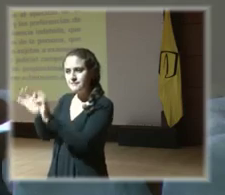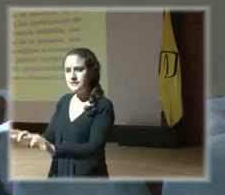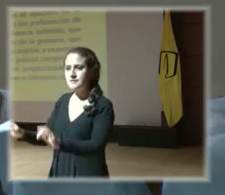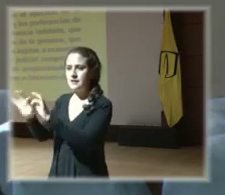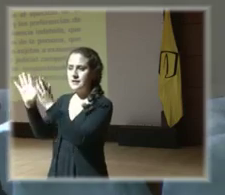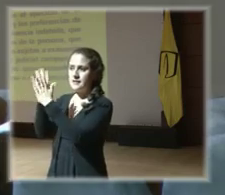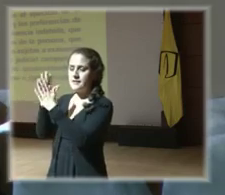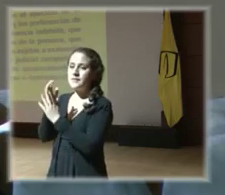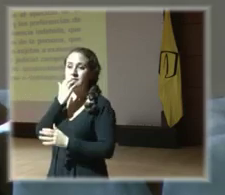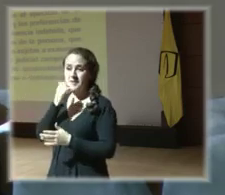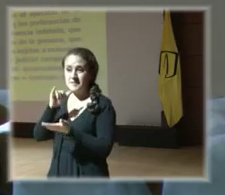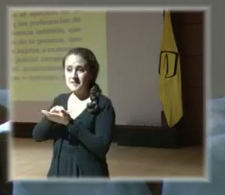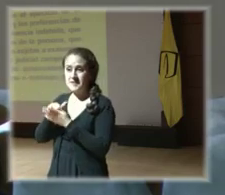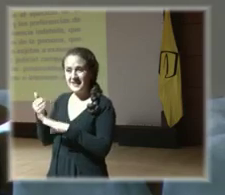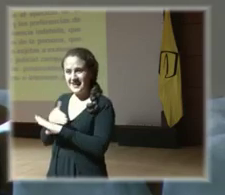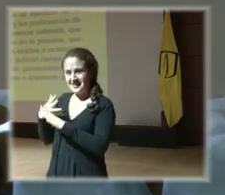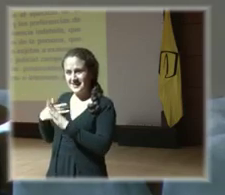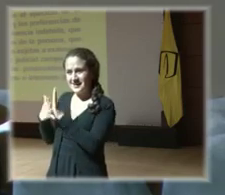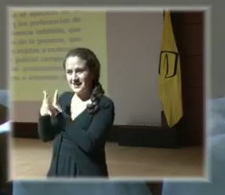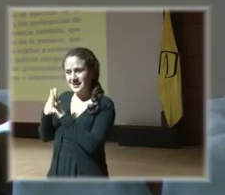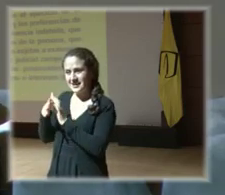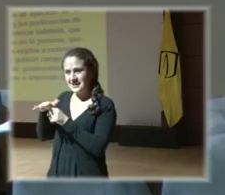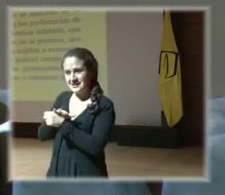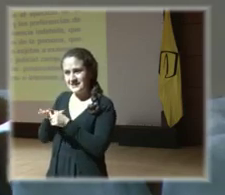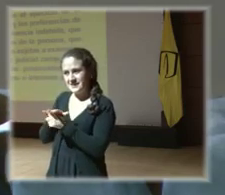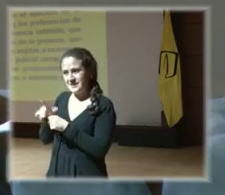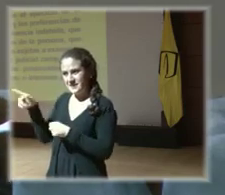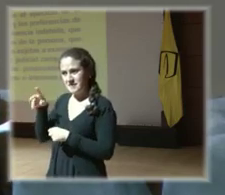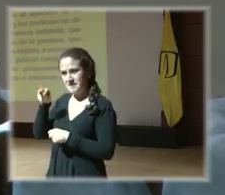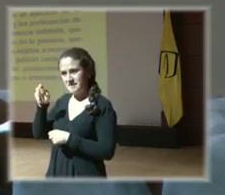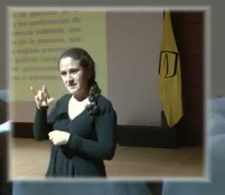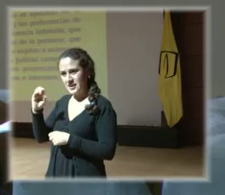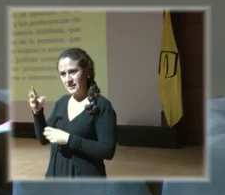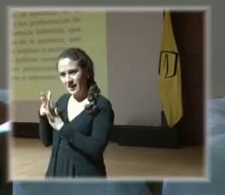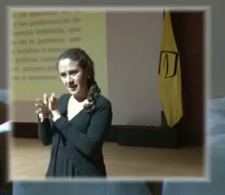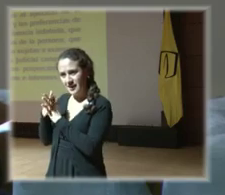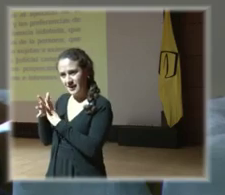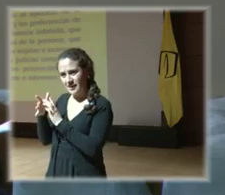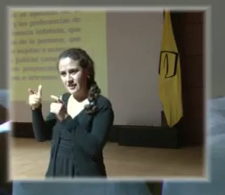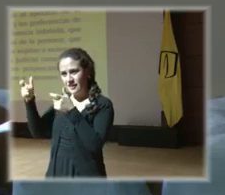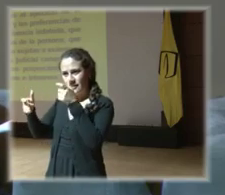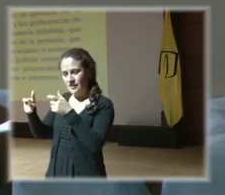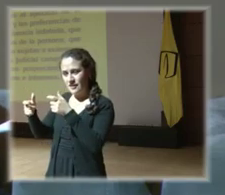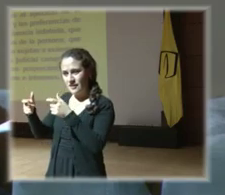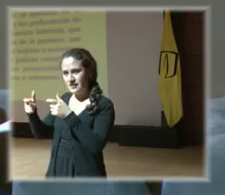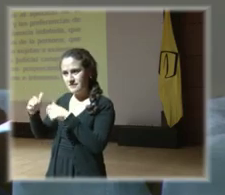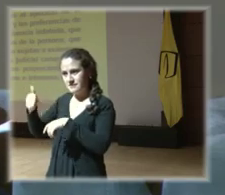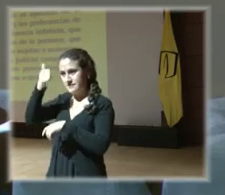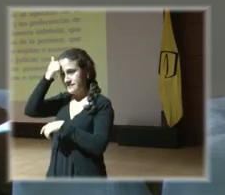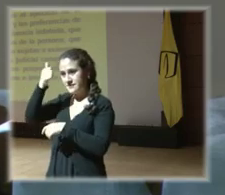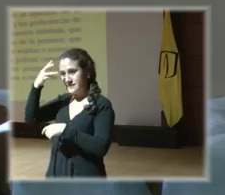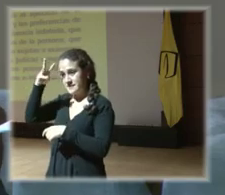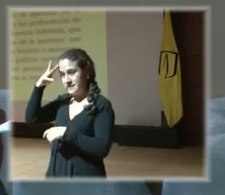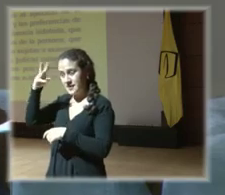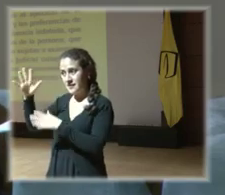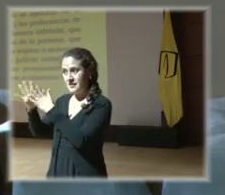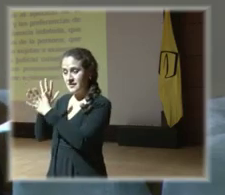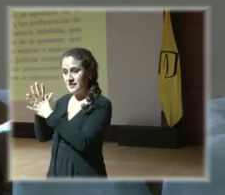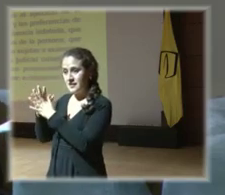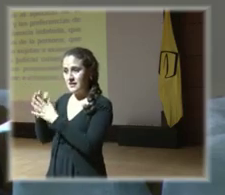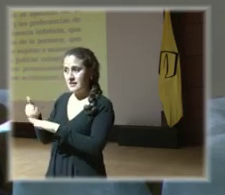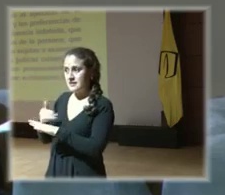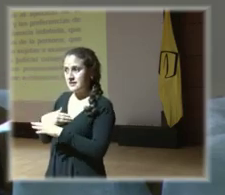el caso, justamente el caso que mencionó Mario ante la Corte Suprema de Justicia de México, ignoro, quizás él lo